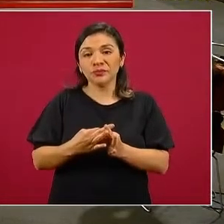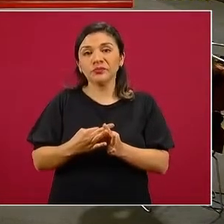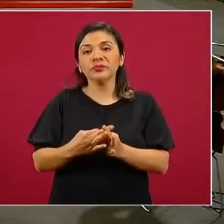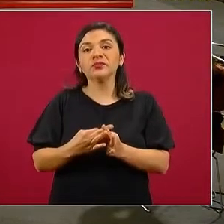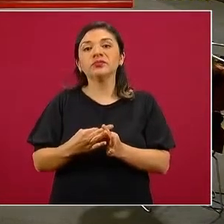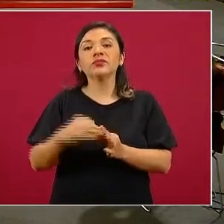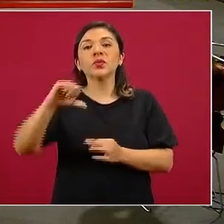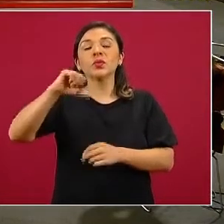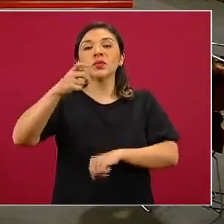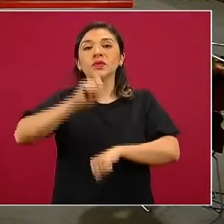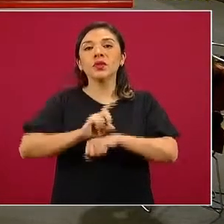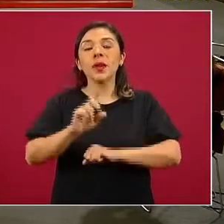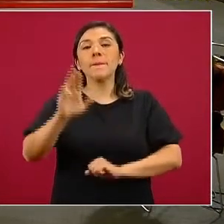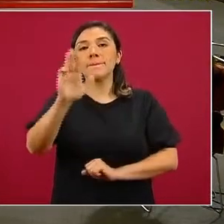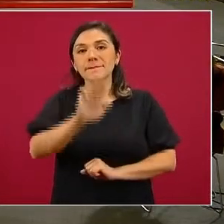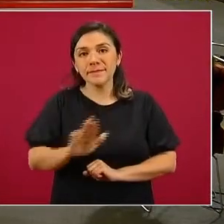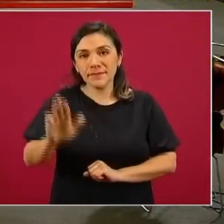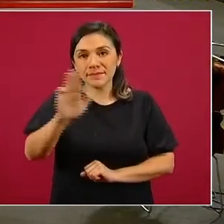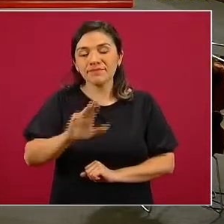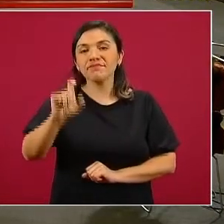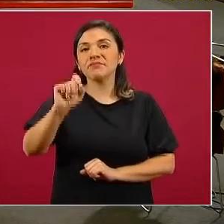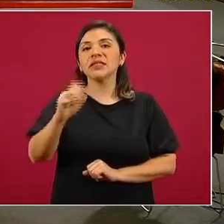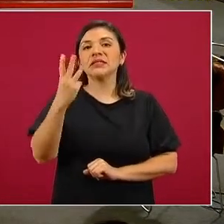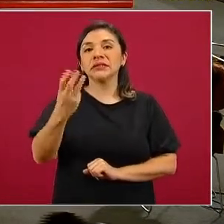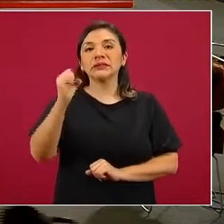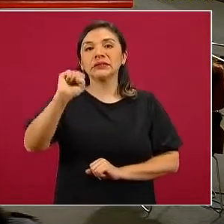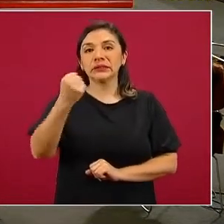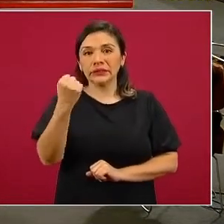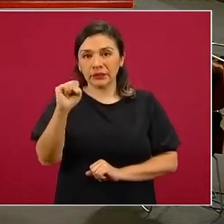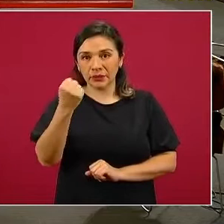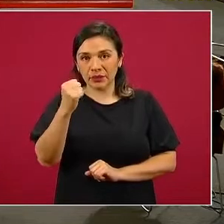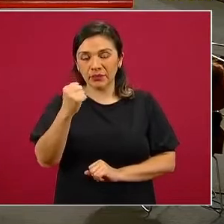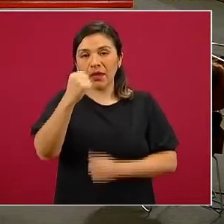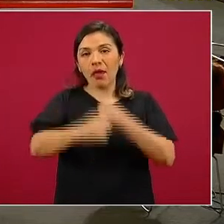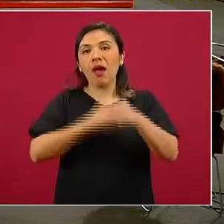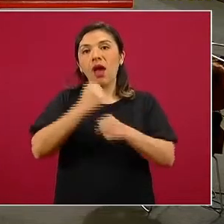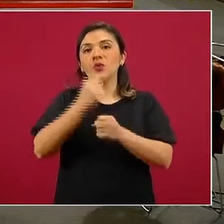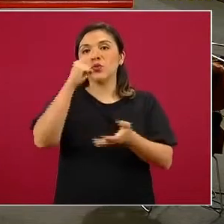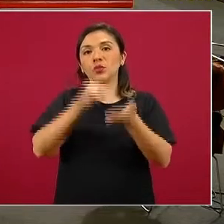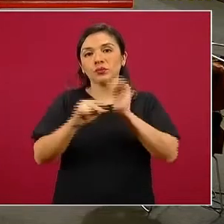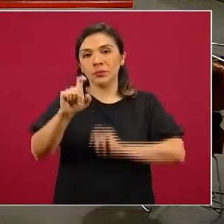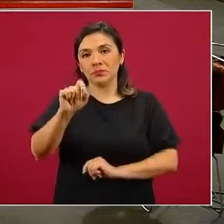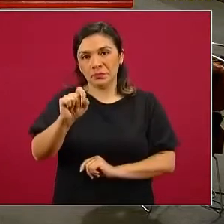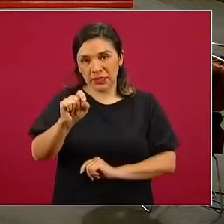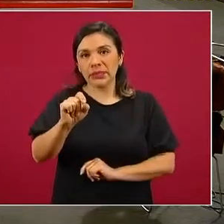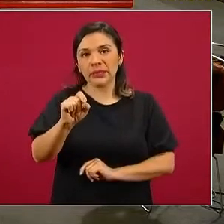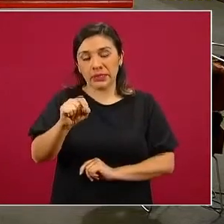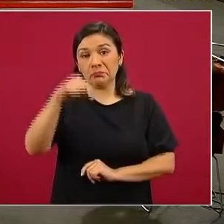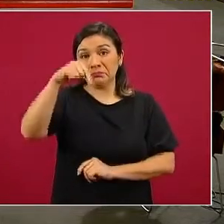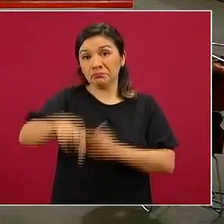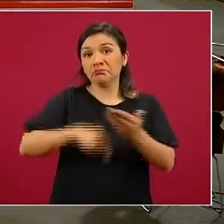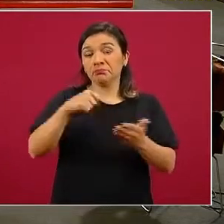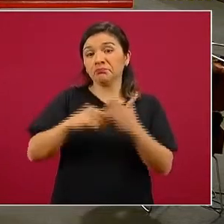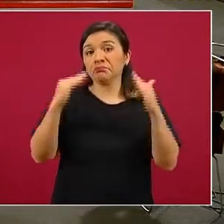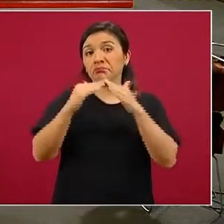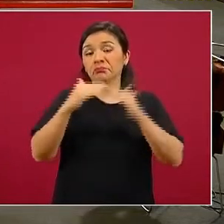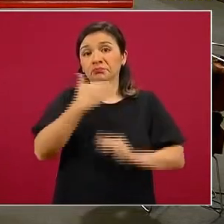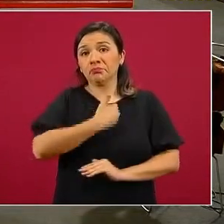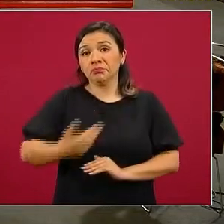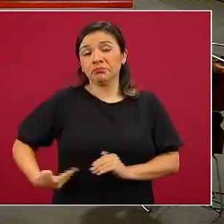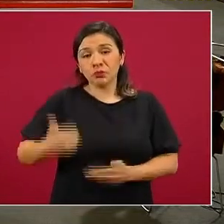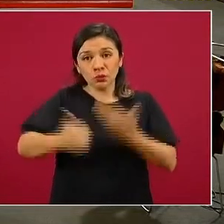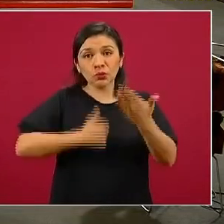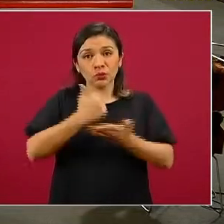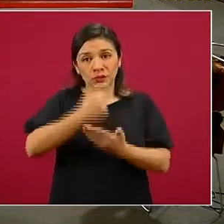del miércoles 23 de septiembre de 2020. Estamos en el Palacio Nacional de México, en la